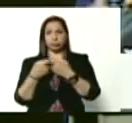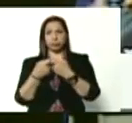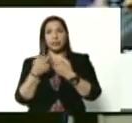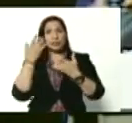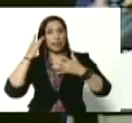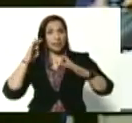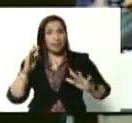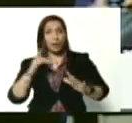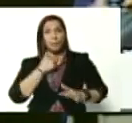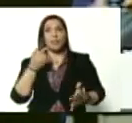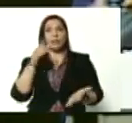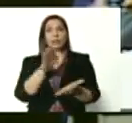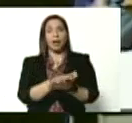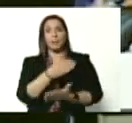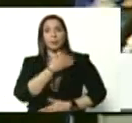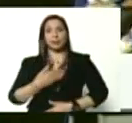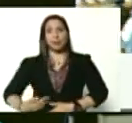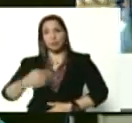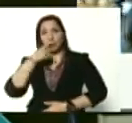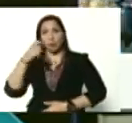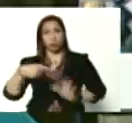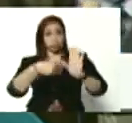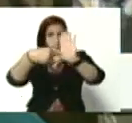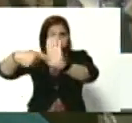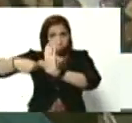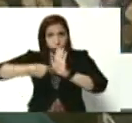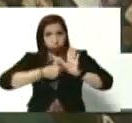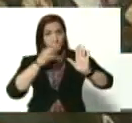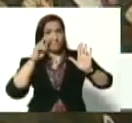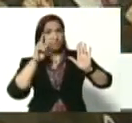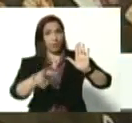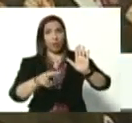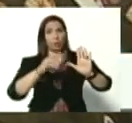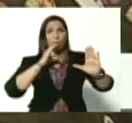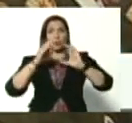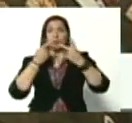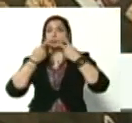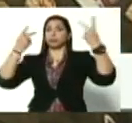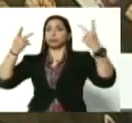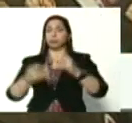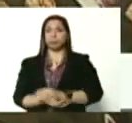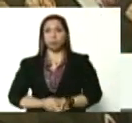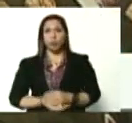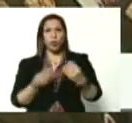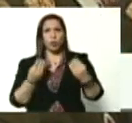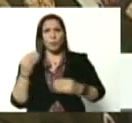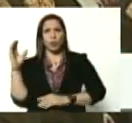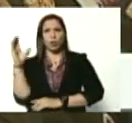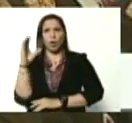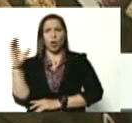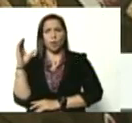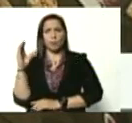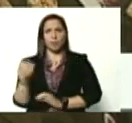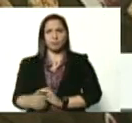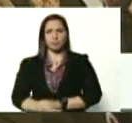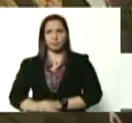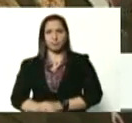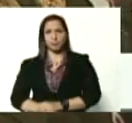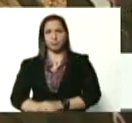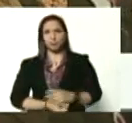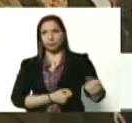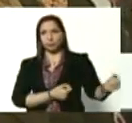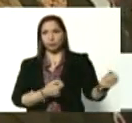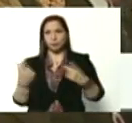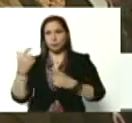eso fue un hecho público notorio y como comunicacional como desde colombia enviaron